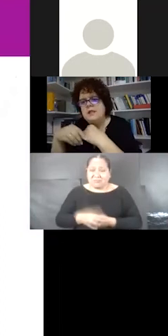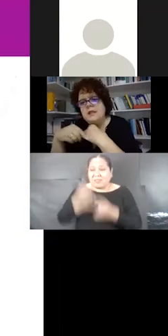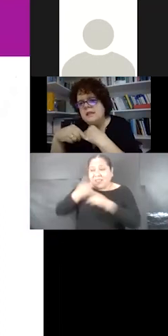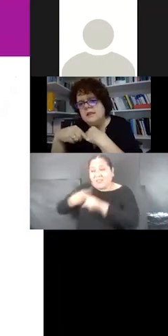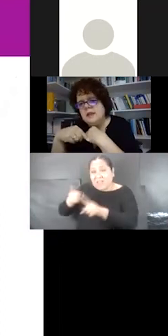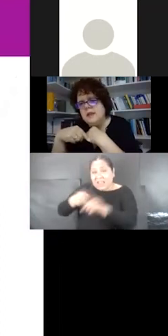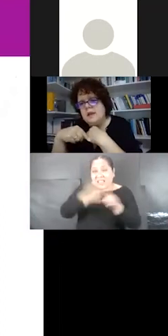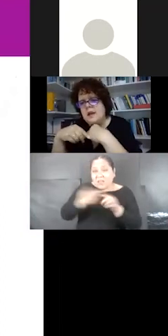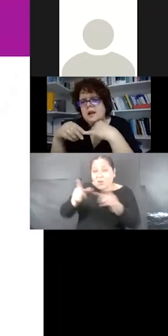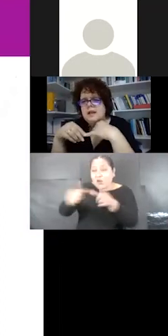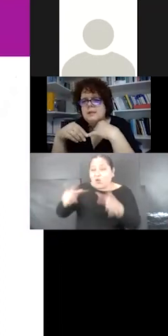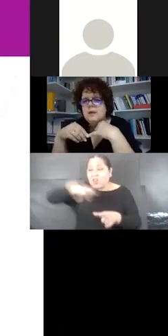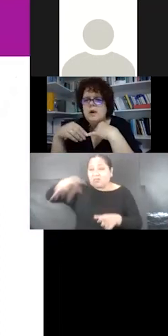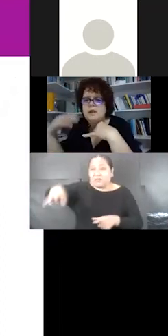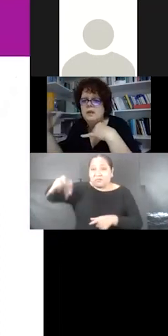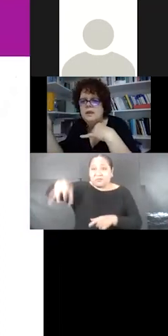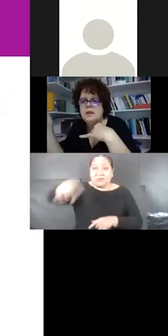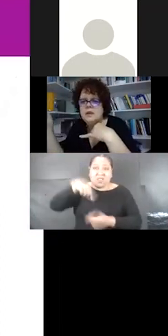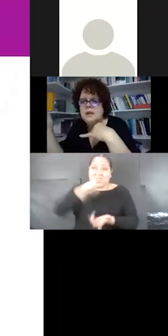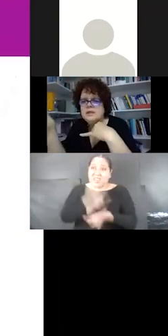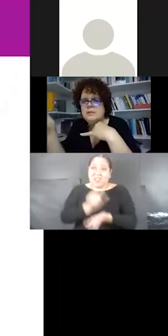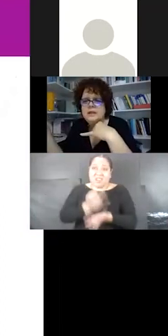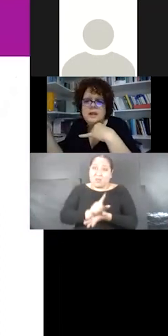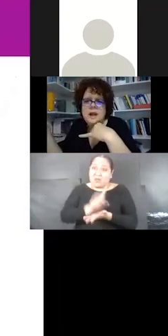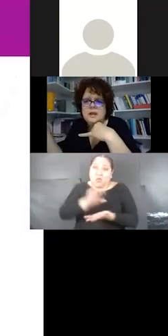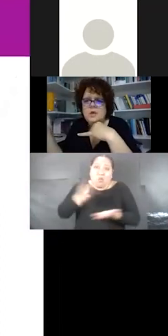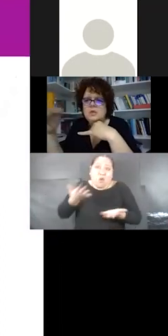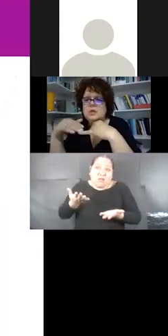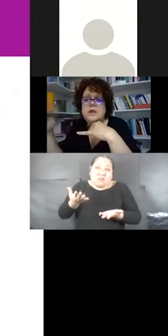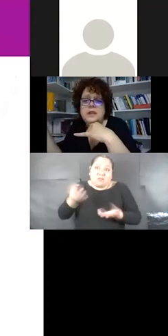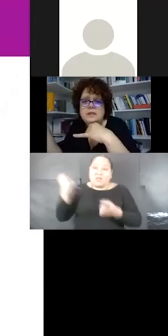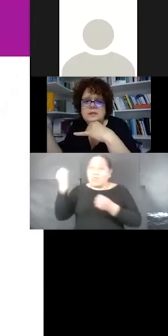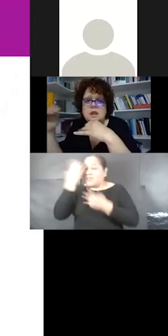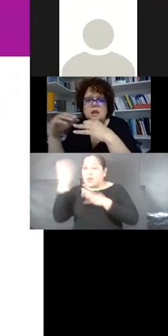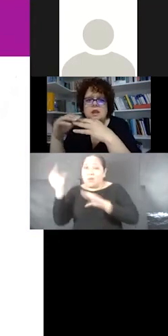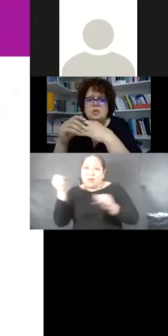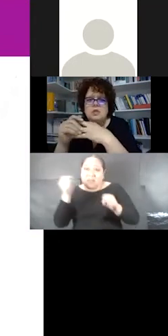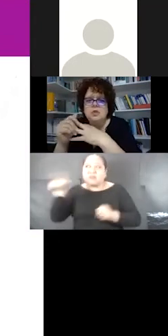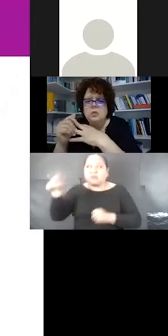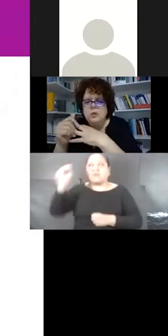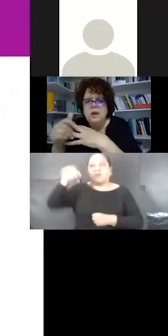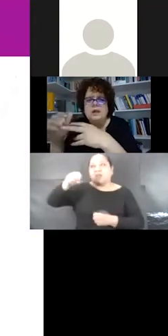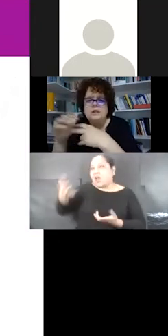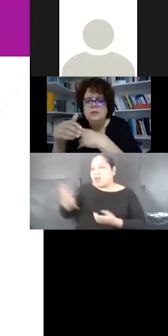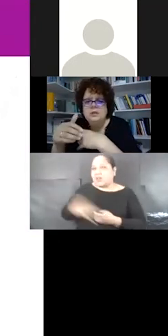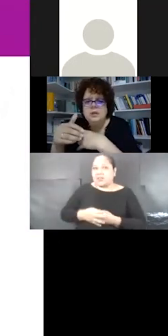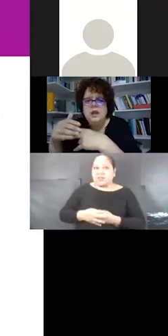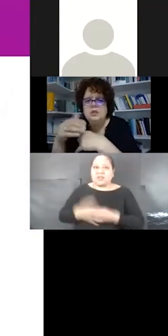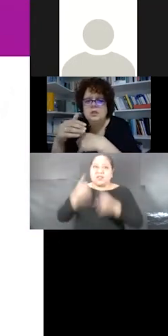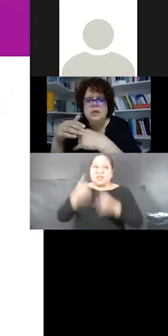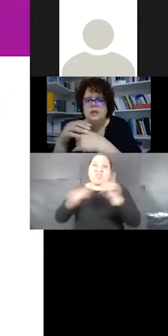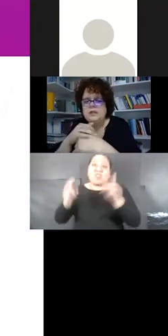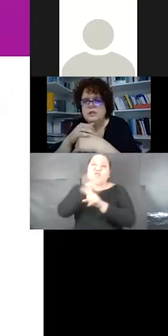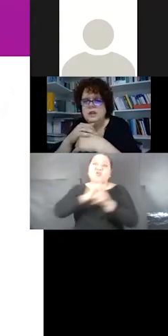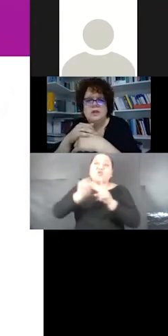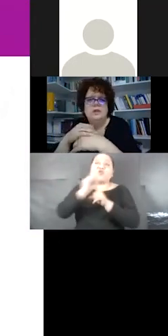Hay señas que acá en Lima no hay y en San Martín hay, o son diferentes, ¿no? Sociocultural, situacional,